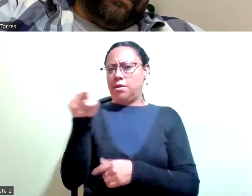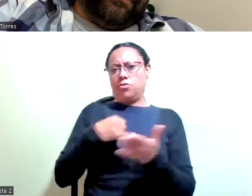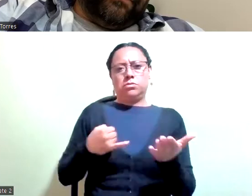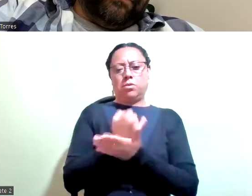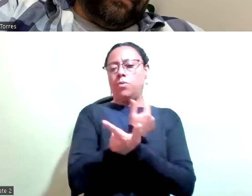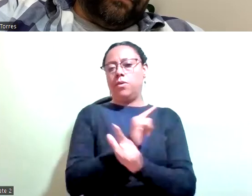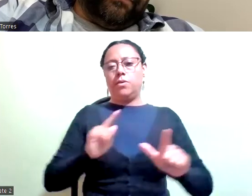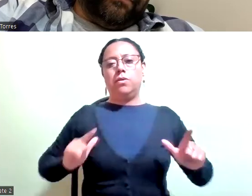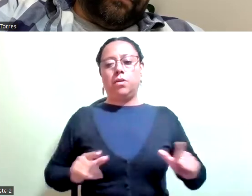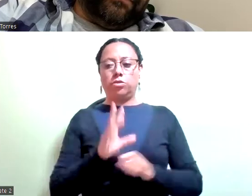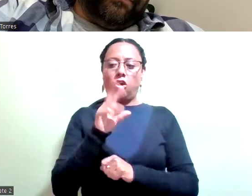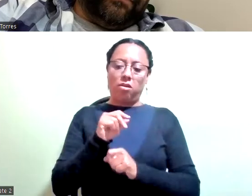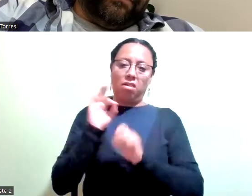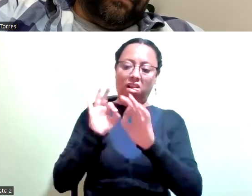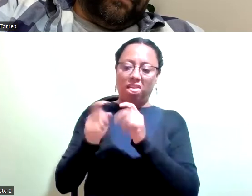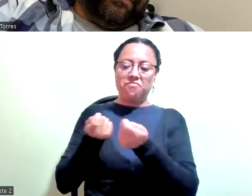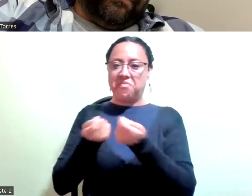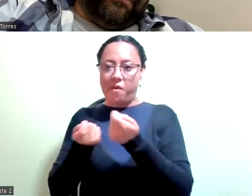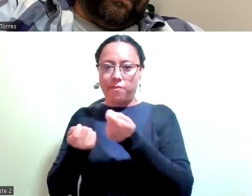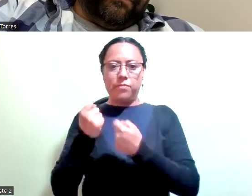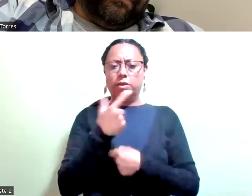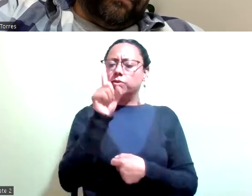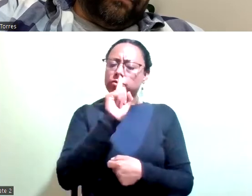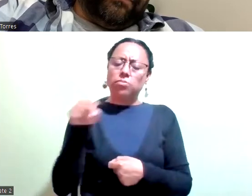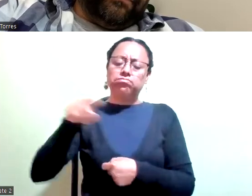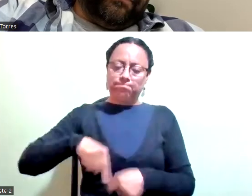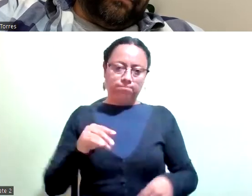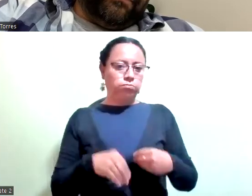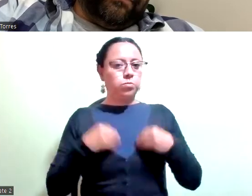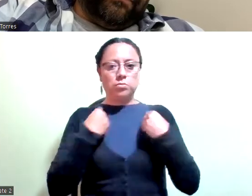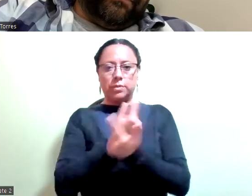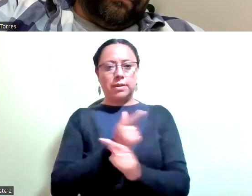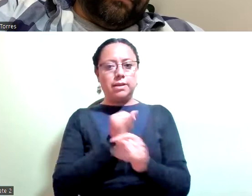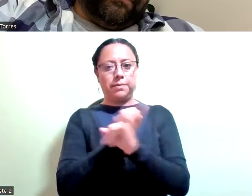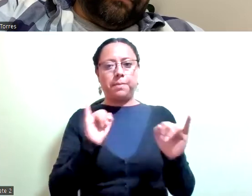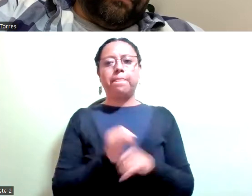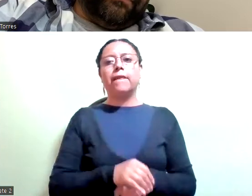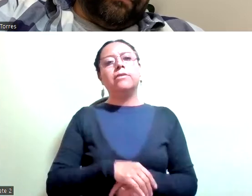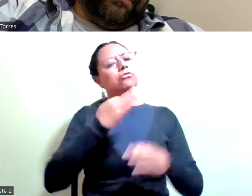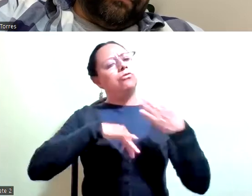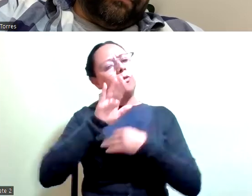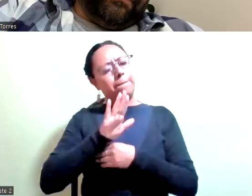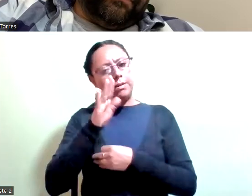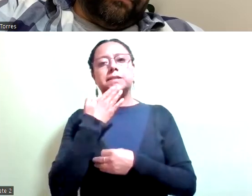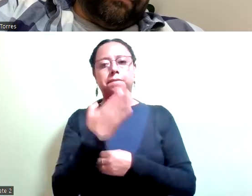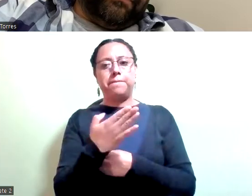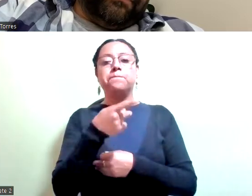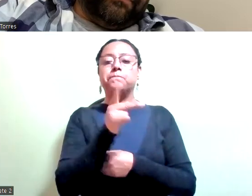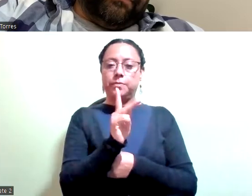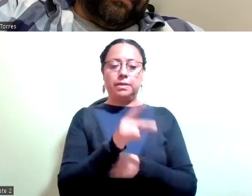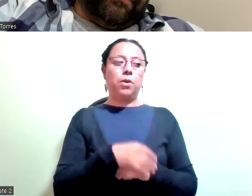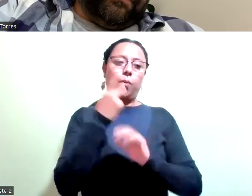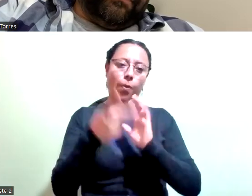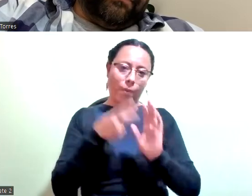controles injustificados, con el fin de llevar una vida plena y de calidad. Miren, todo pareciera que está muy bien. Sin embargo, es reiterativo,